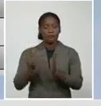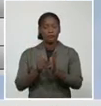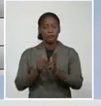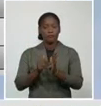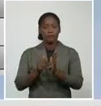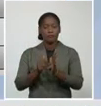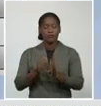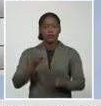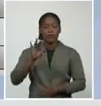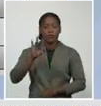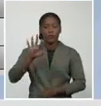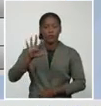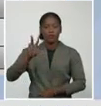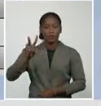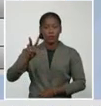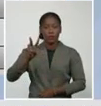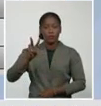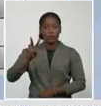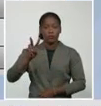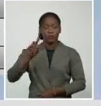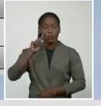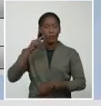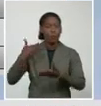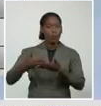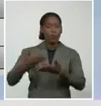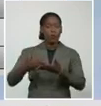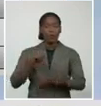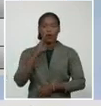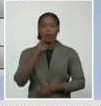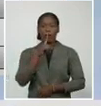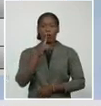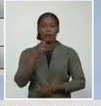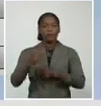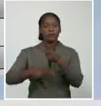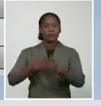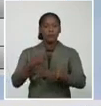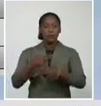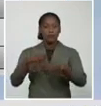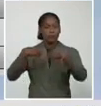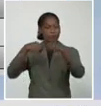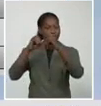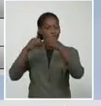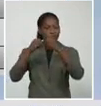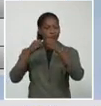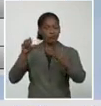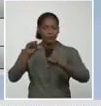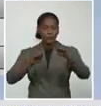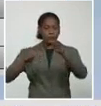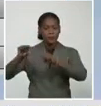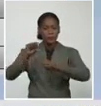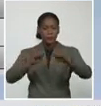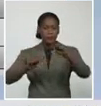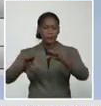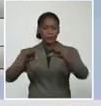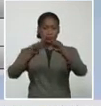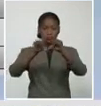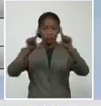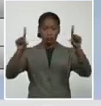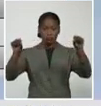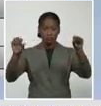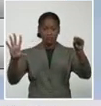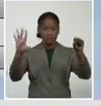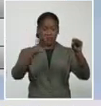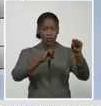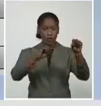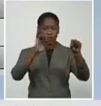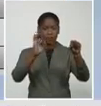2.963.852 muestras que se han procesado en nuestros laboratorios de biología molecular, que son 23 en